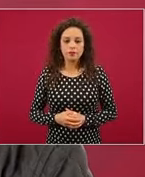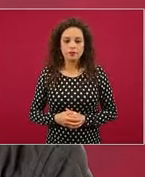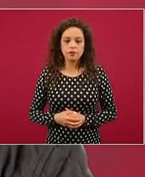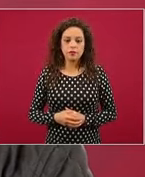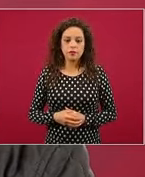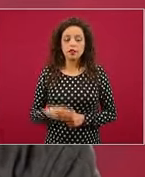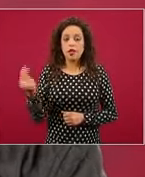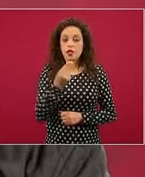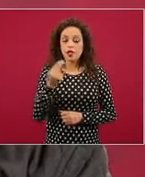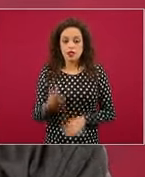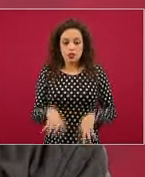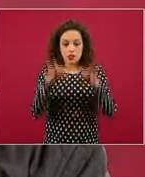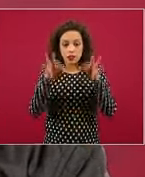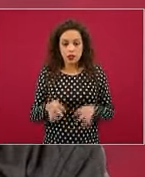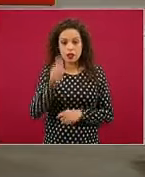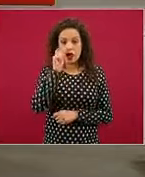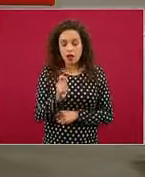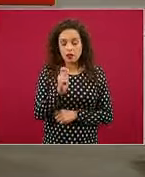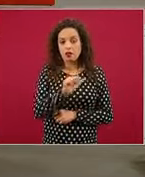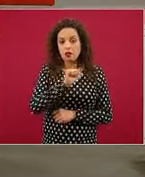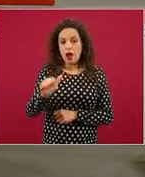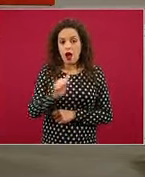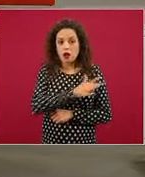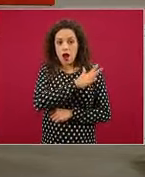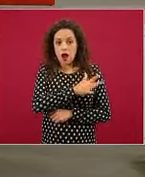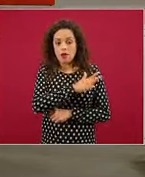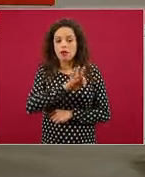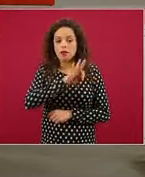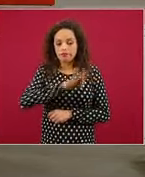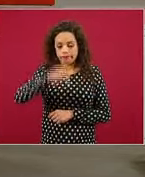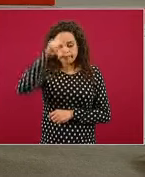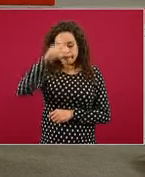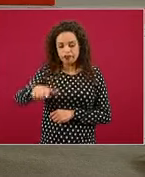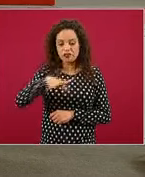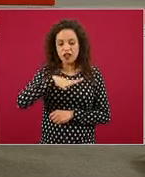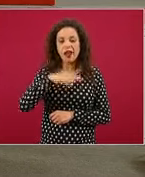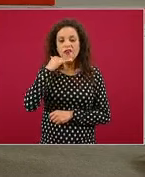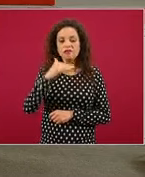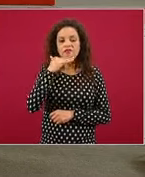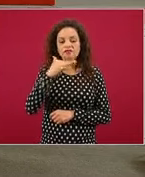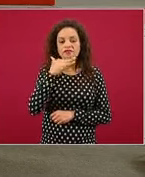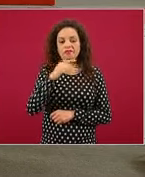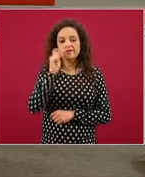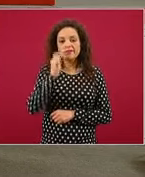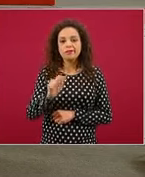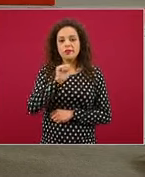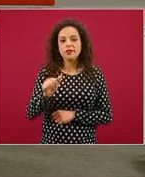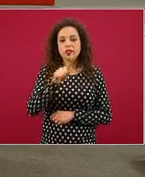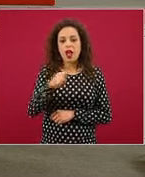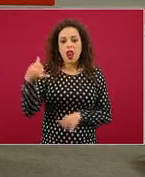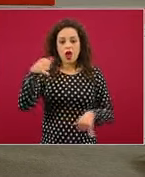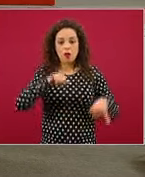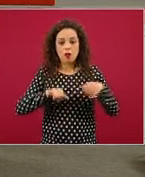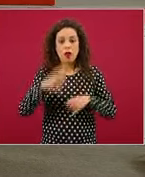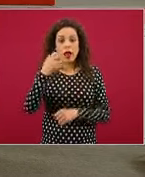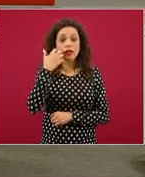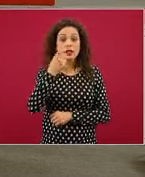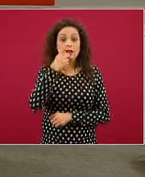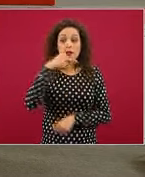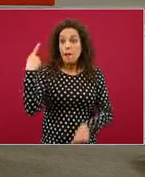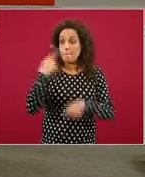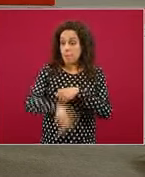estándares de calidad se identifique contaminación en la técnica de laboratorio. Ojo, esto no quiere decir riesgo para